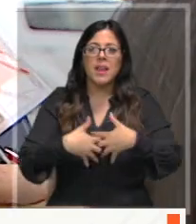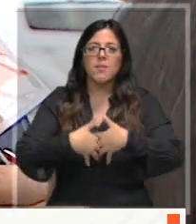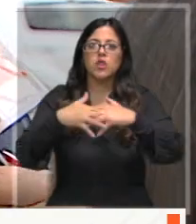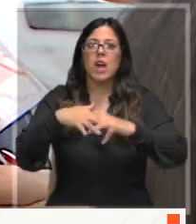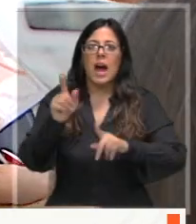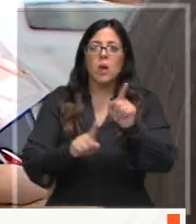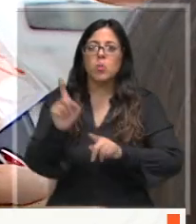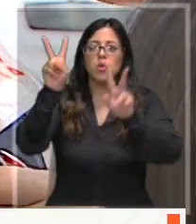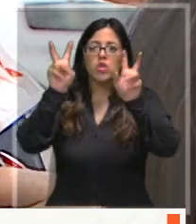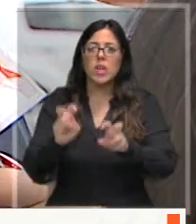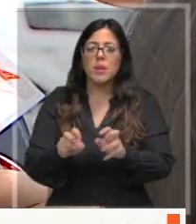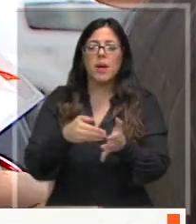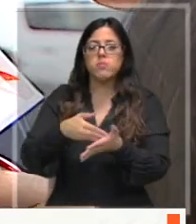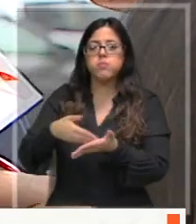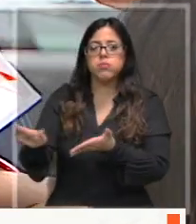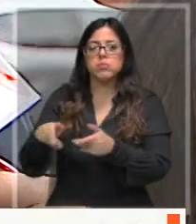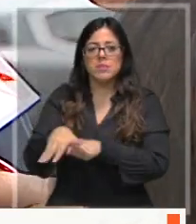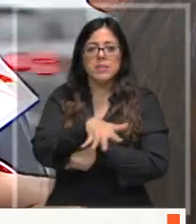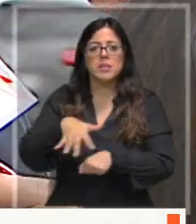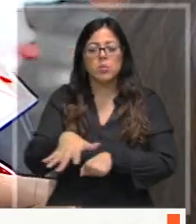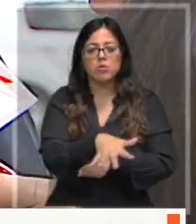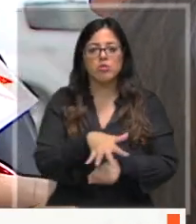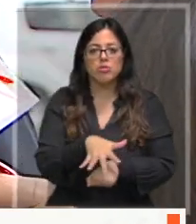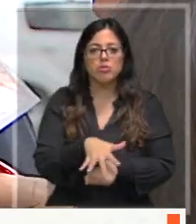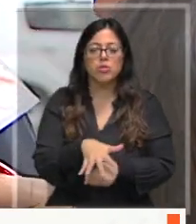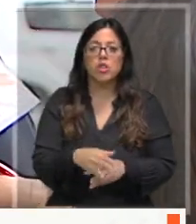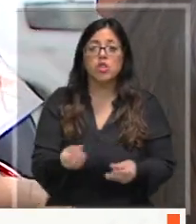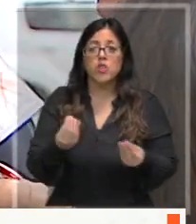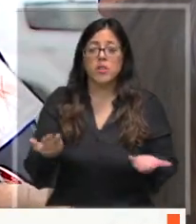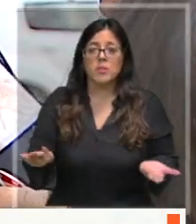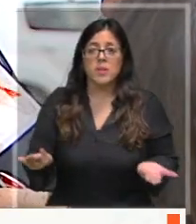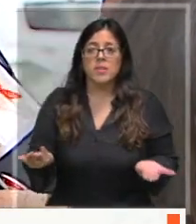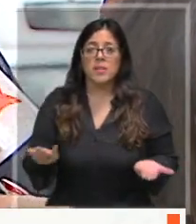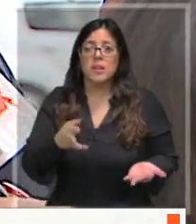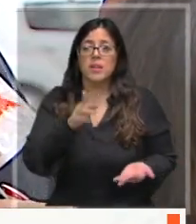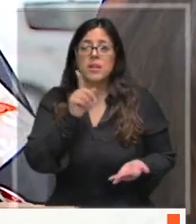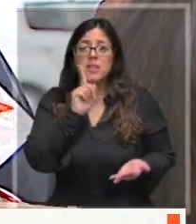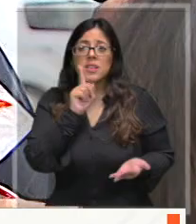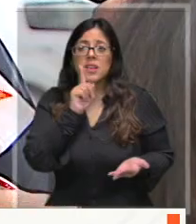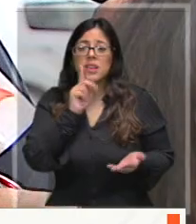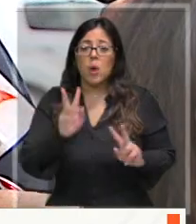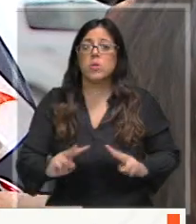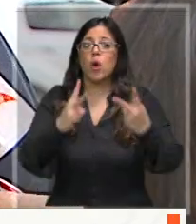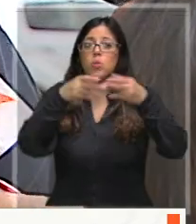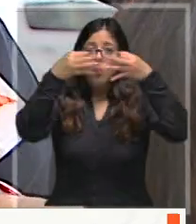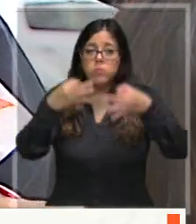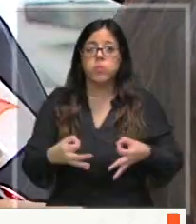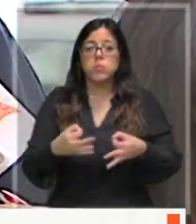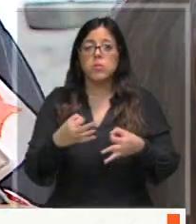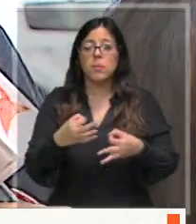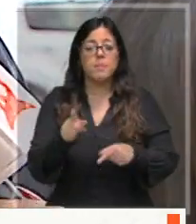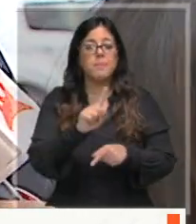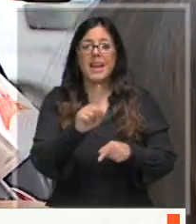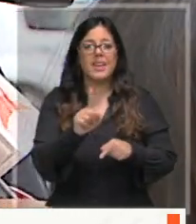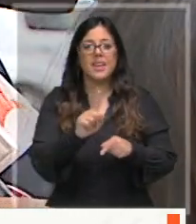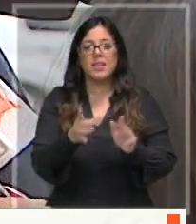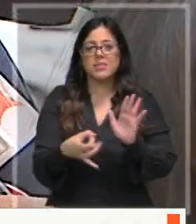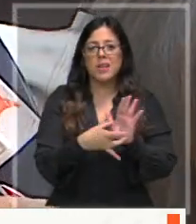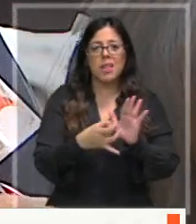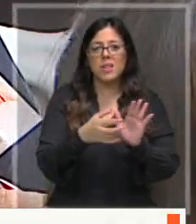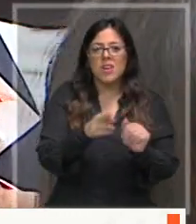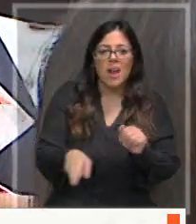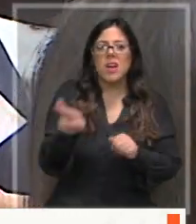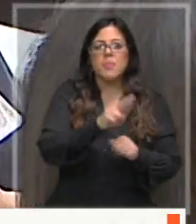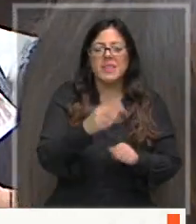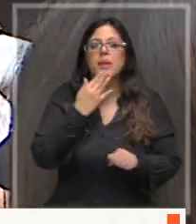efectivamente erradicar este tipo de situaciones. Por cierto, generar una infraestructura adecuada para que no se puedan cometer estas agresiones, pero además detener